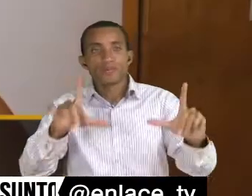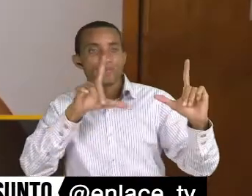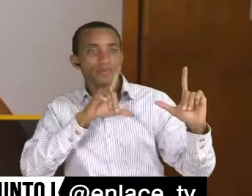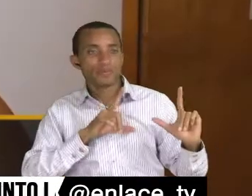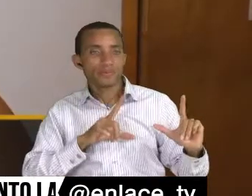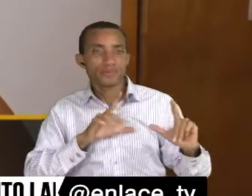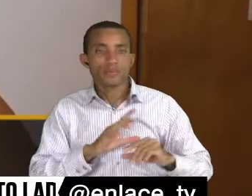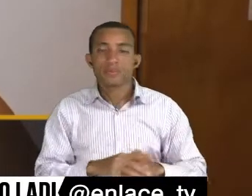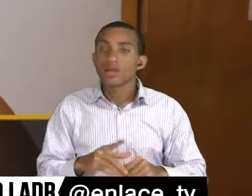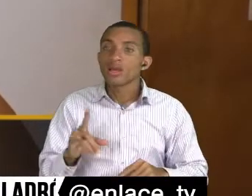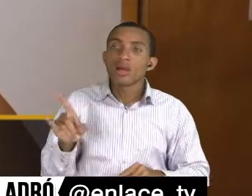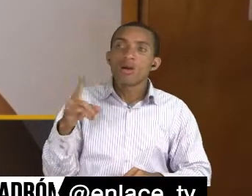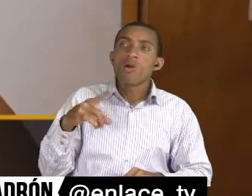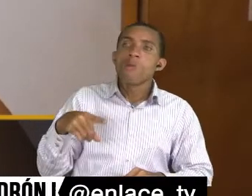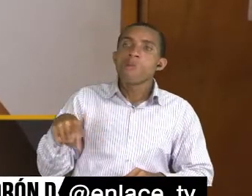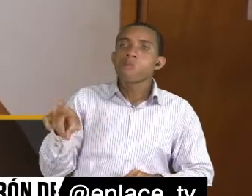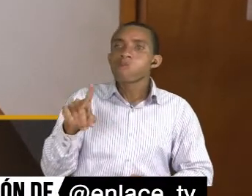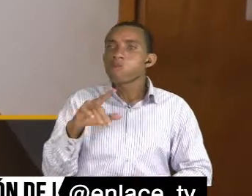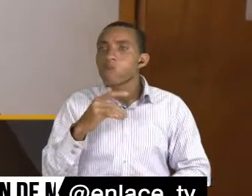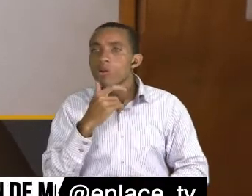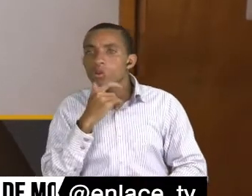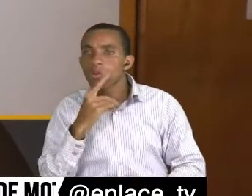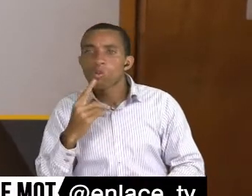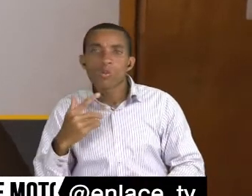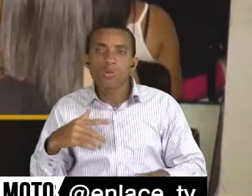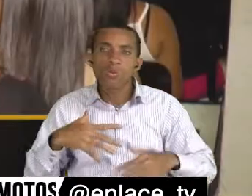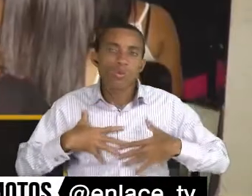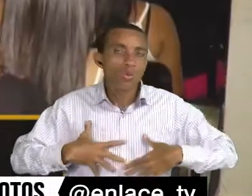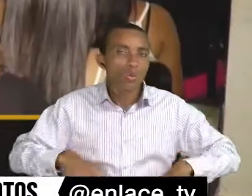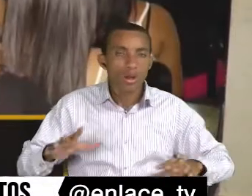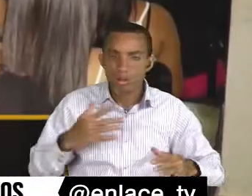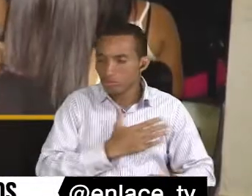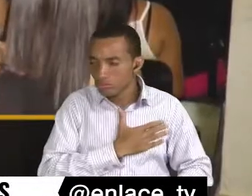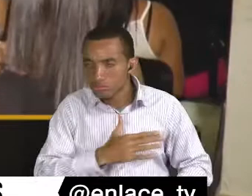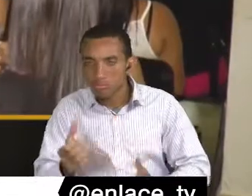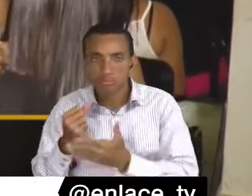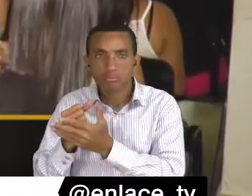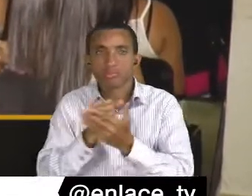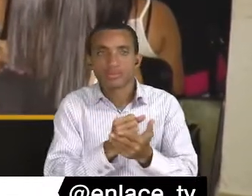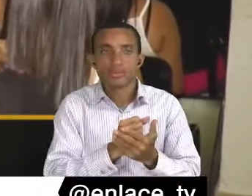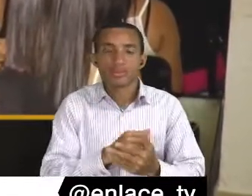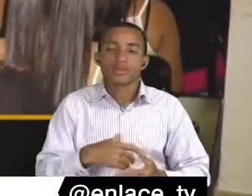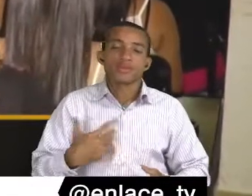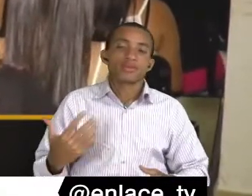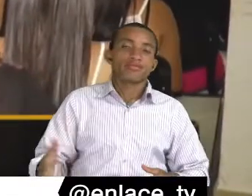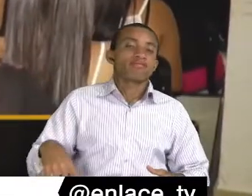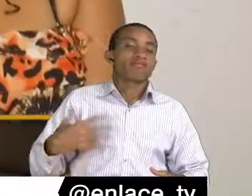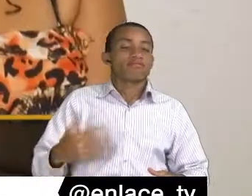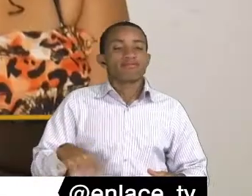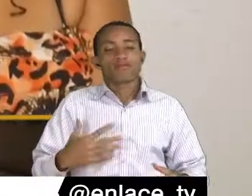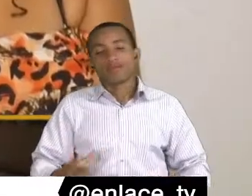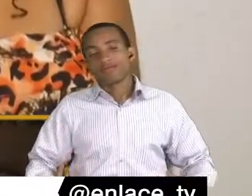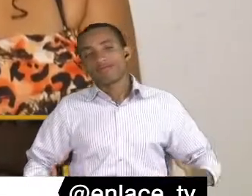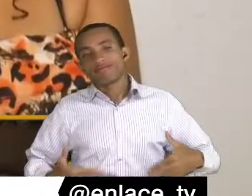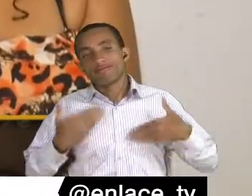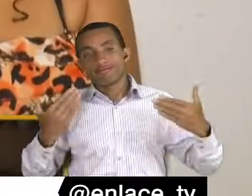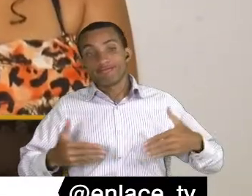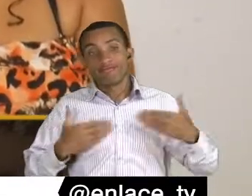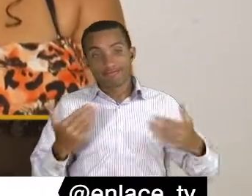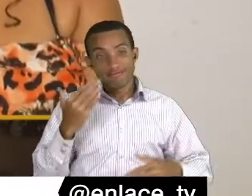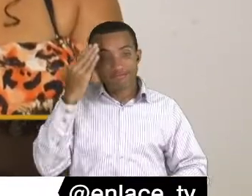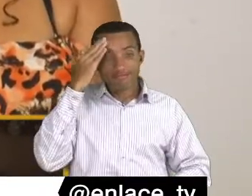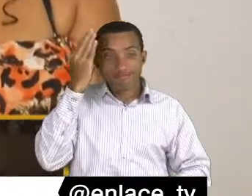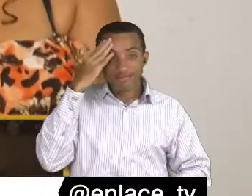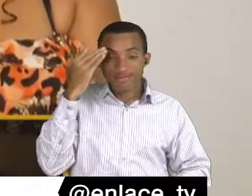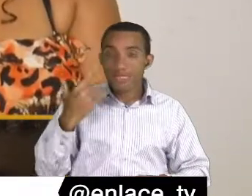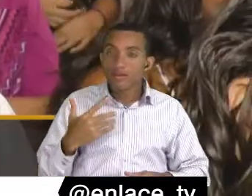el sector, nosotros podemos brindarle primeros auxilios a ellos. Se sienten orgullosas por los logros alcanzados y saben que son ejemplo y las multiplicadoras